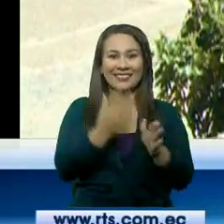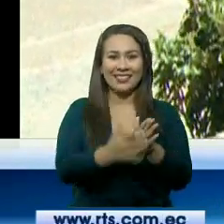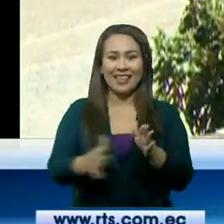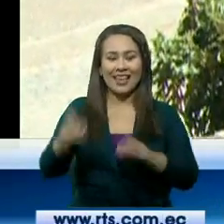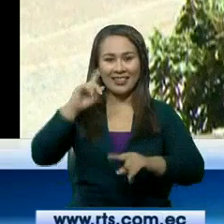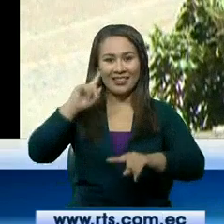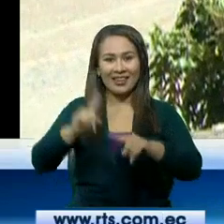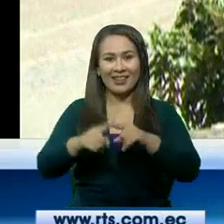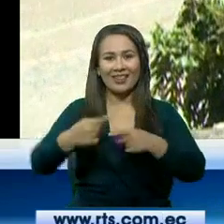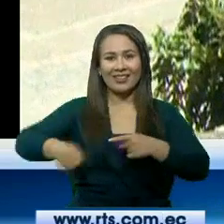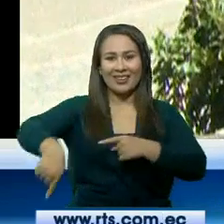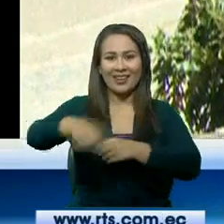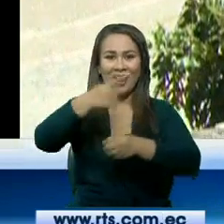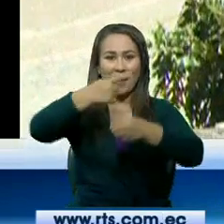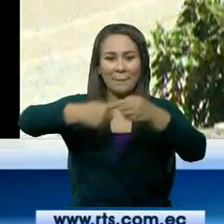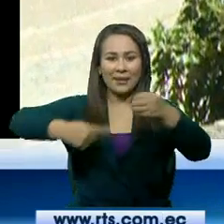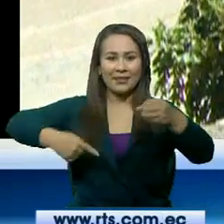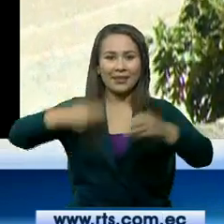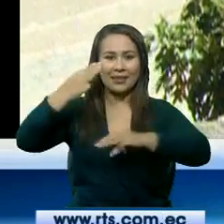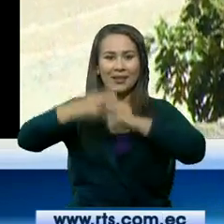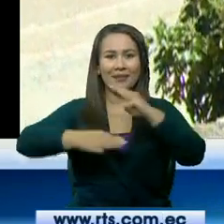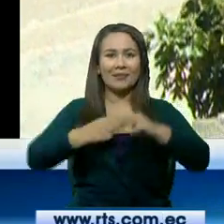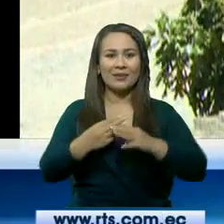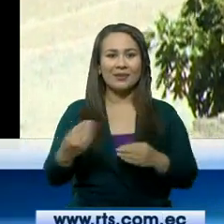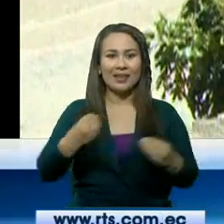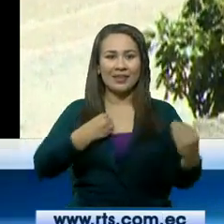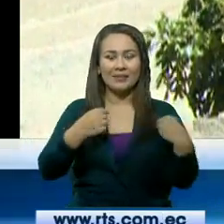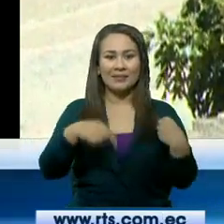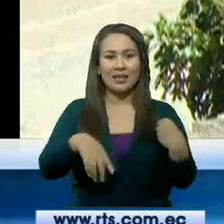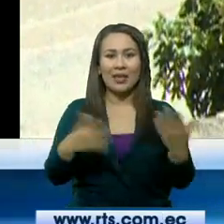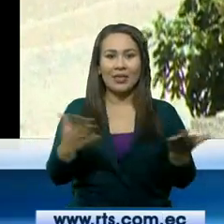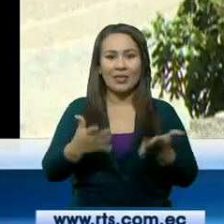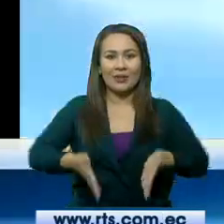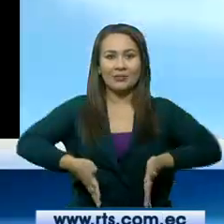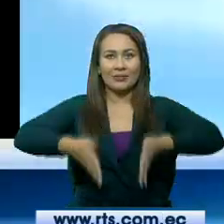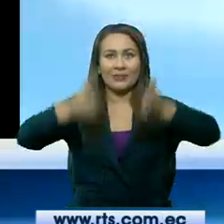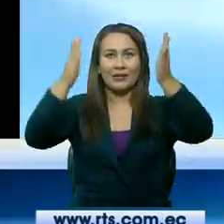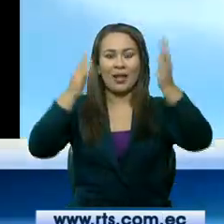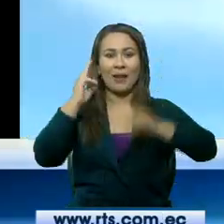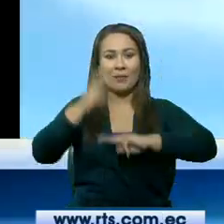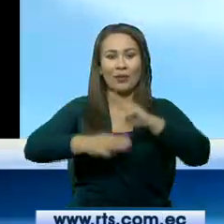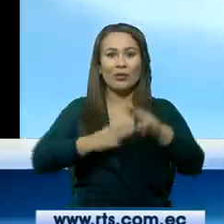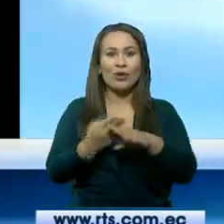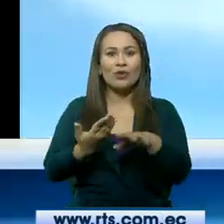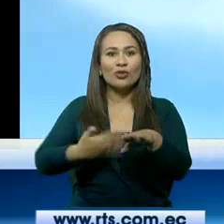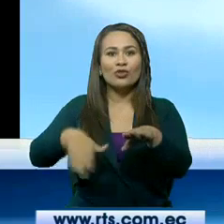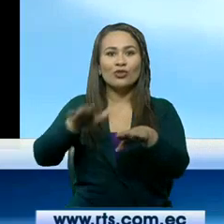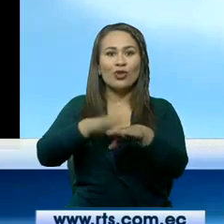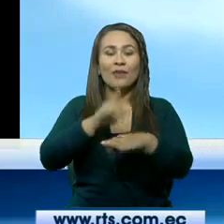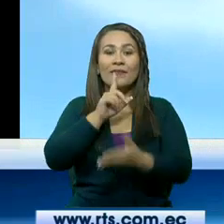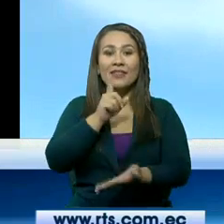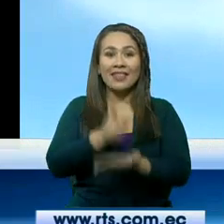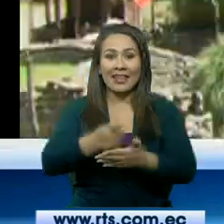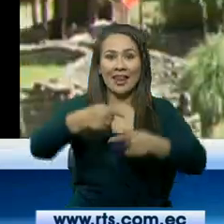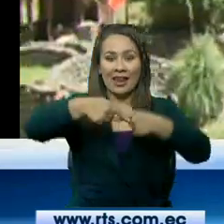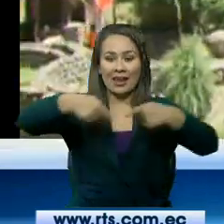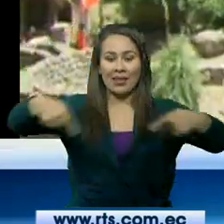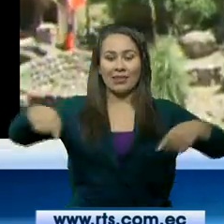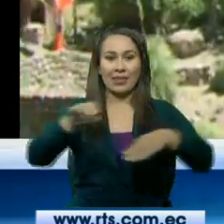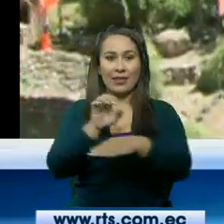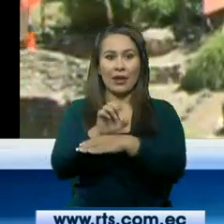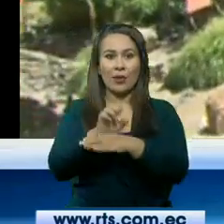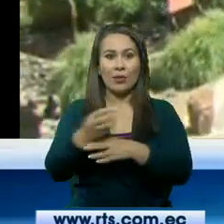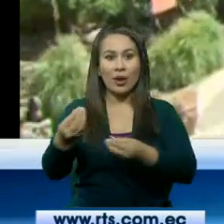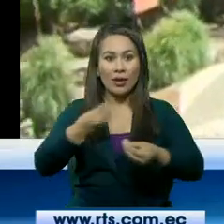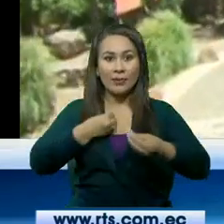el concepto de la mitad del mundo. Este es el primer y único monumento moderno que se encuentra sobre la verdadera línea ecuatorial. Es una